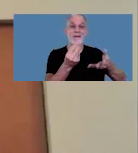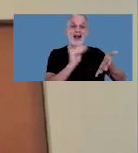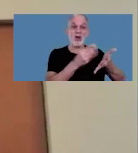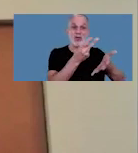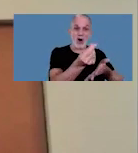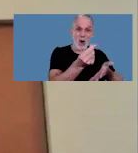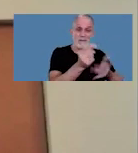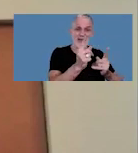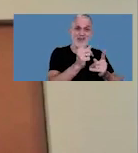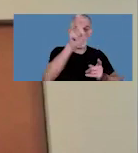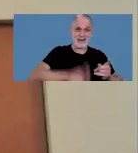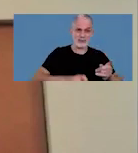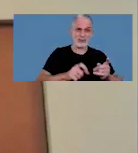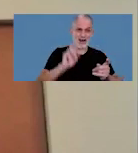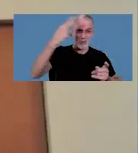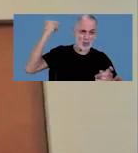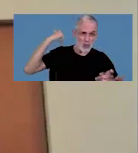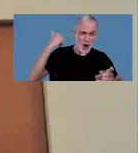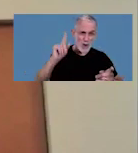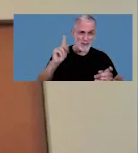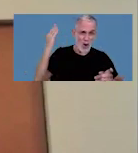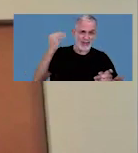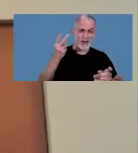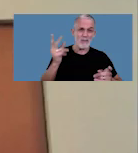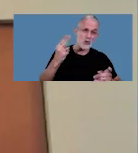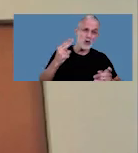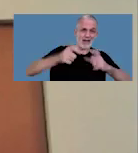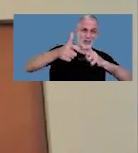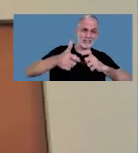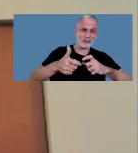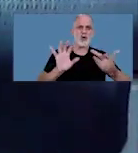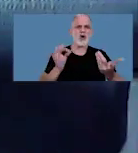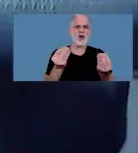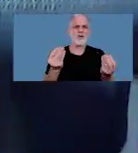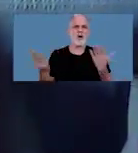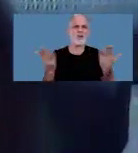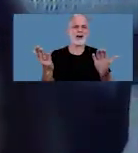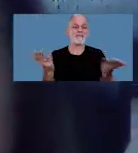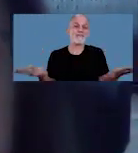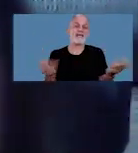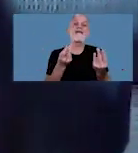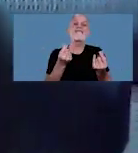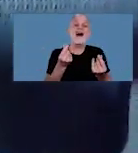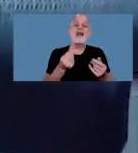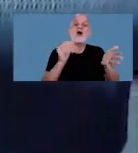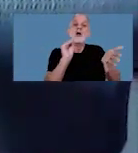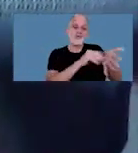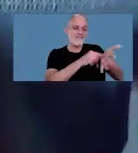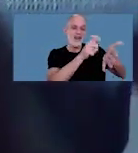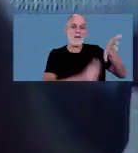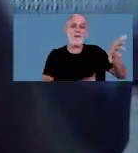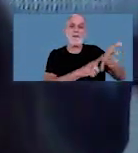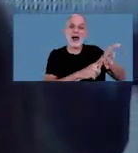del contribuyente fallecido actualizado? Tenés que tomar el valor fiscal que